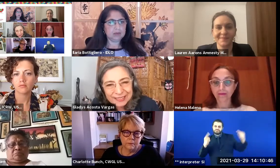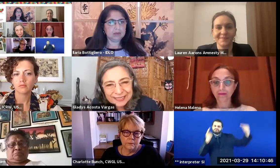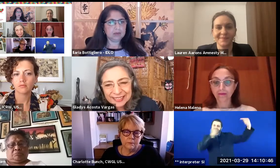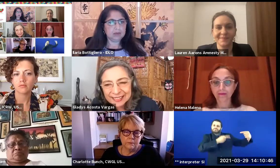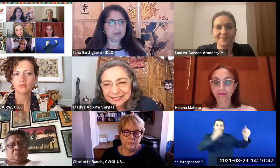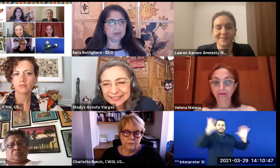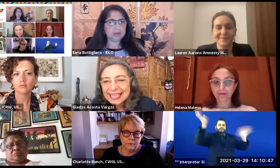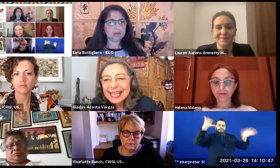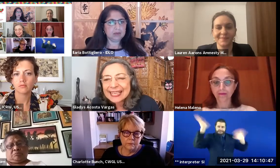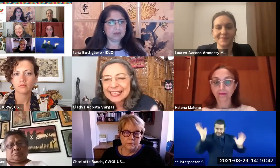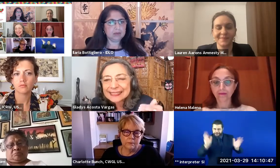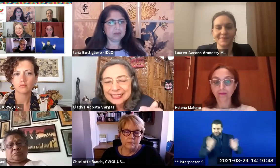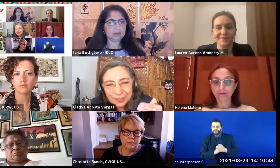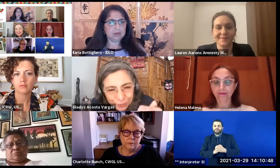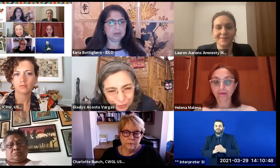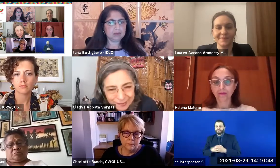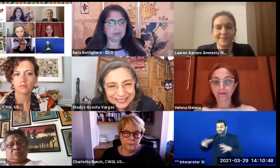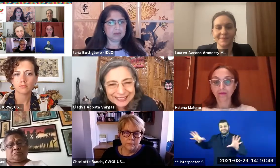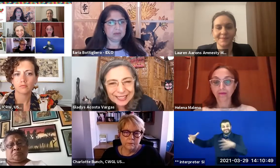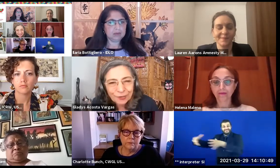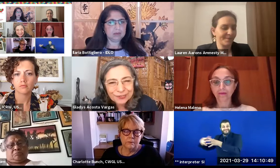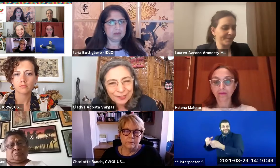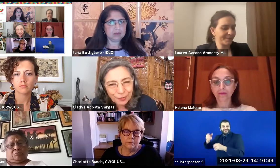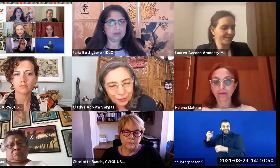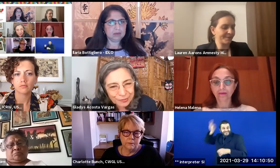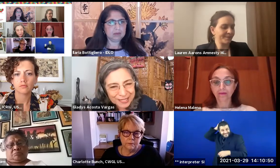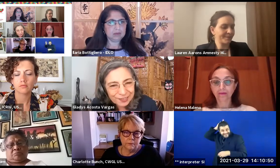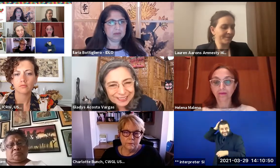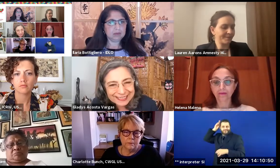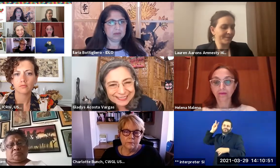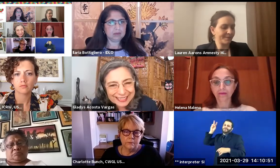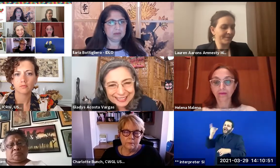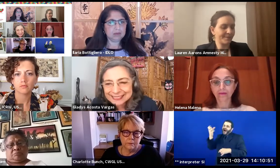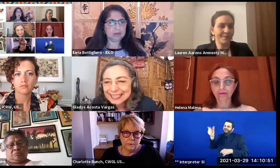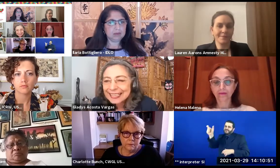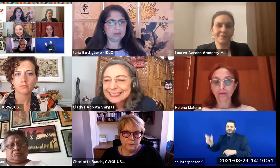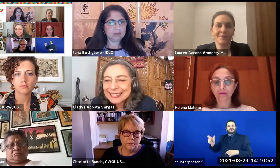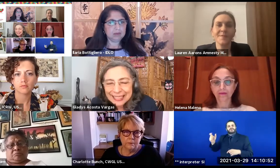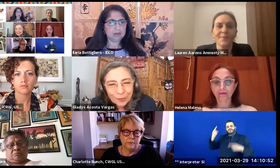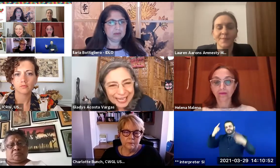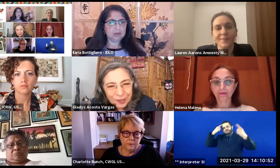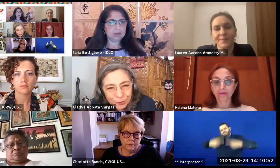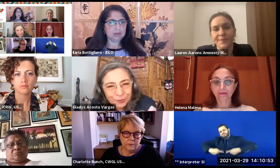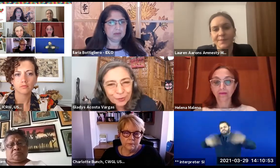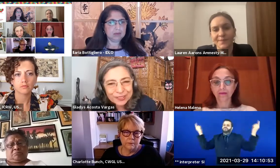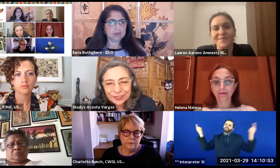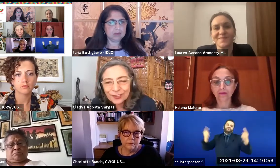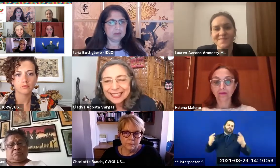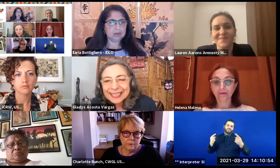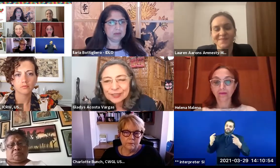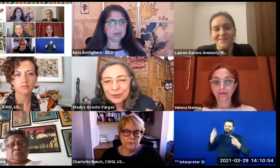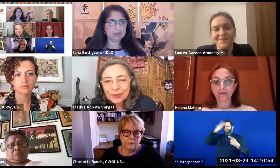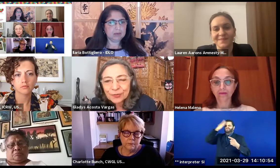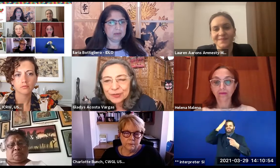las mujeres indígenas. Ellas no solamente tienen conocimientos ancestrales, tienen una